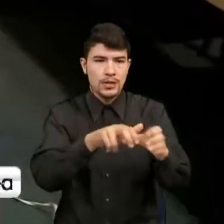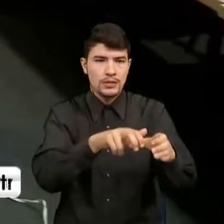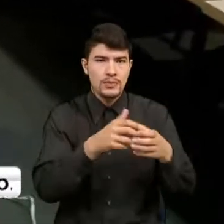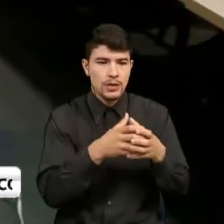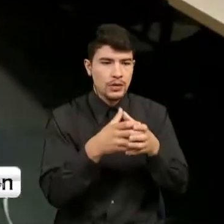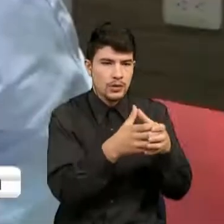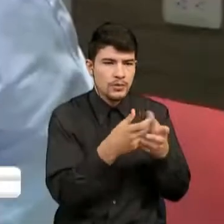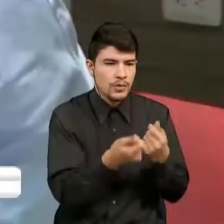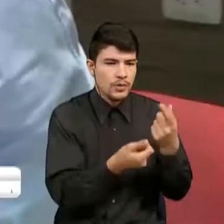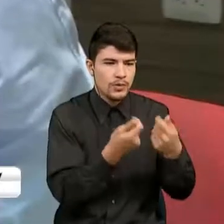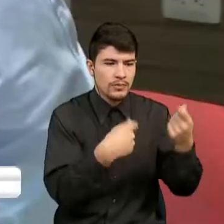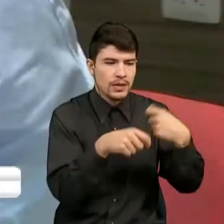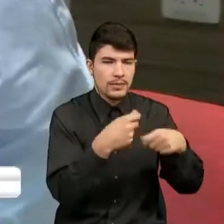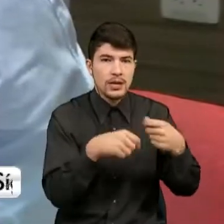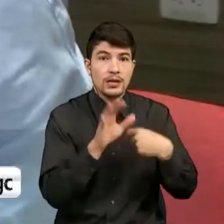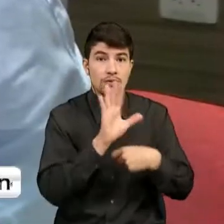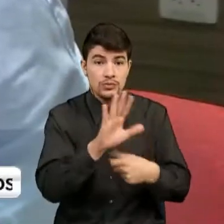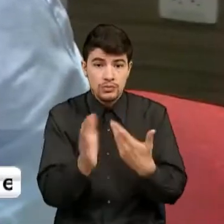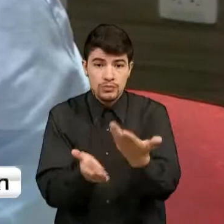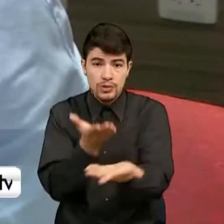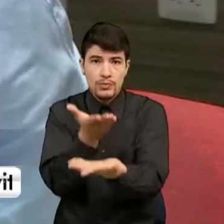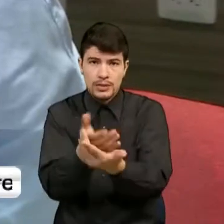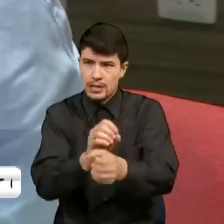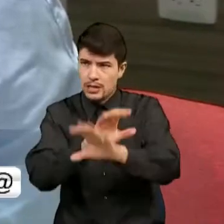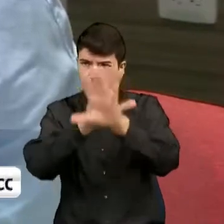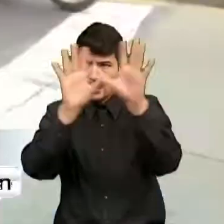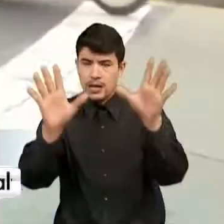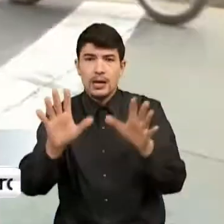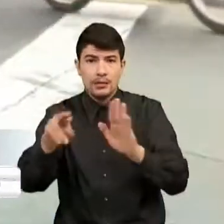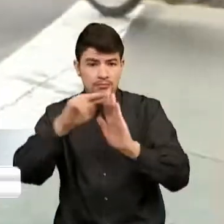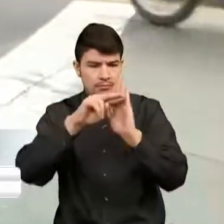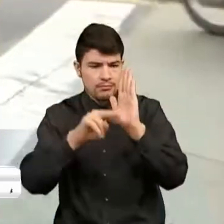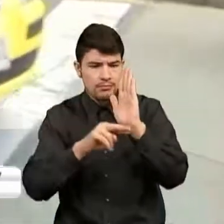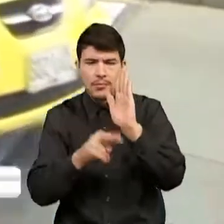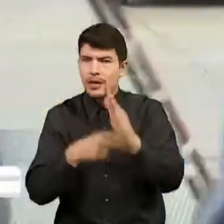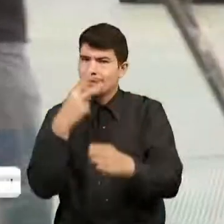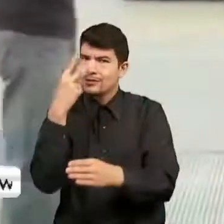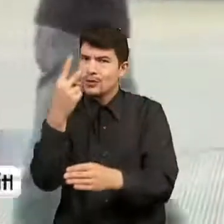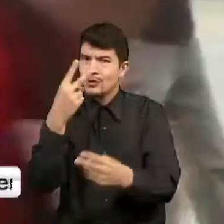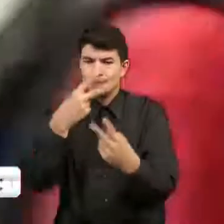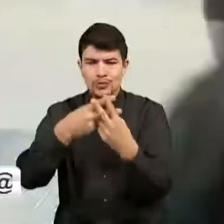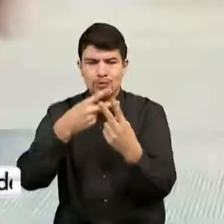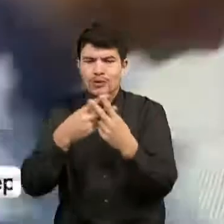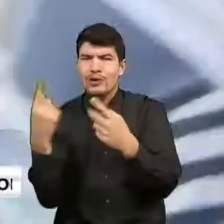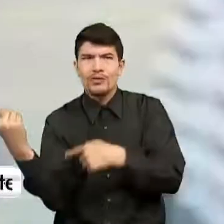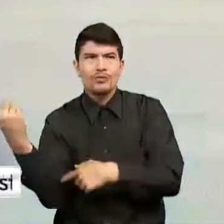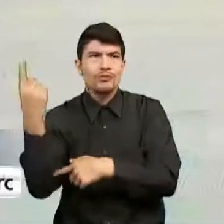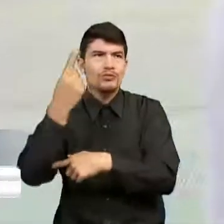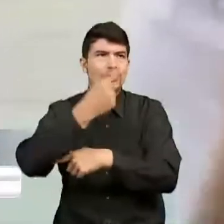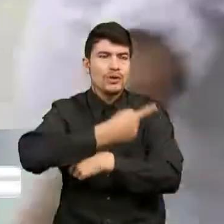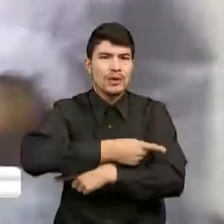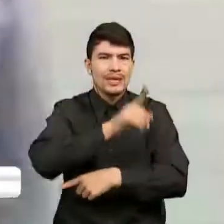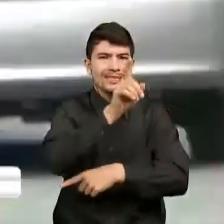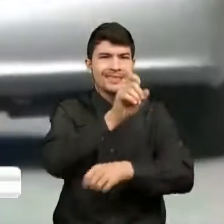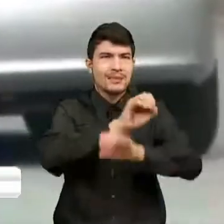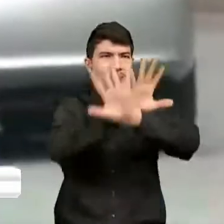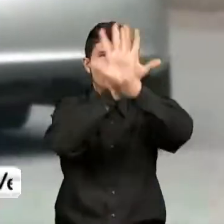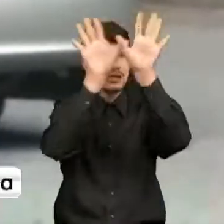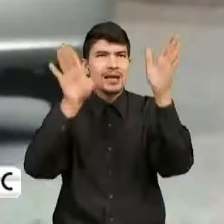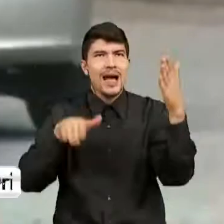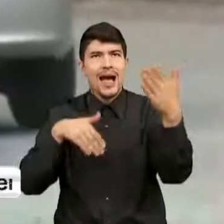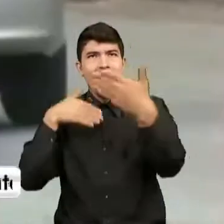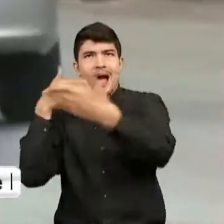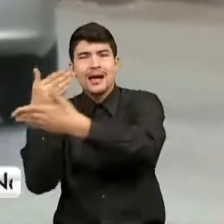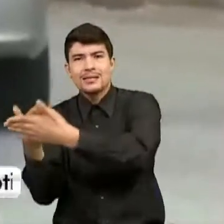de bucaramanga su propuesta es clara pico y placa con dos dígitos y durante todo el día desde las seis de la mañana y